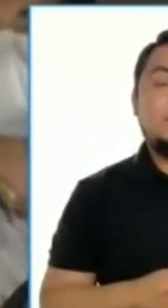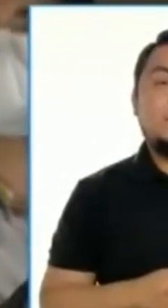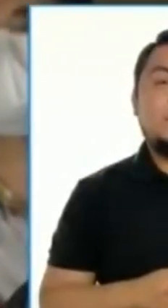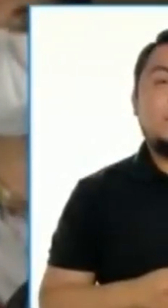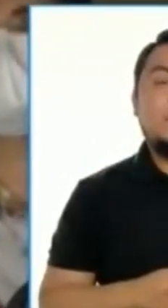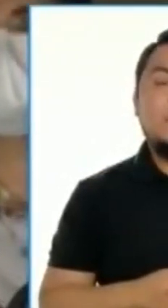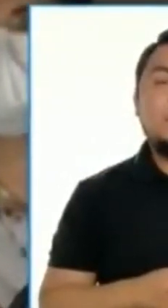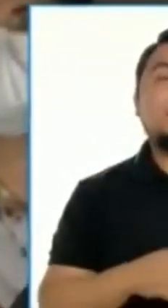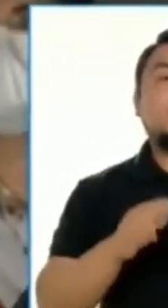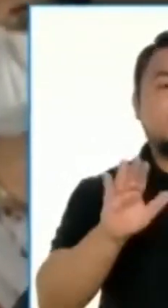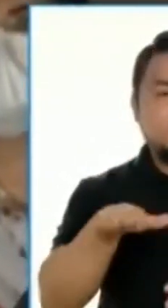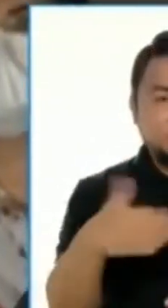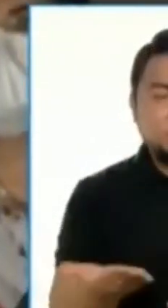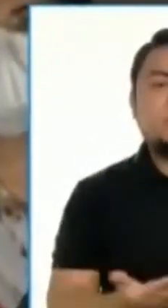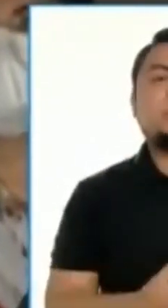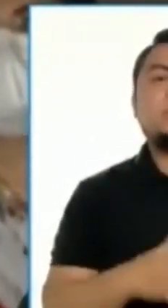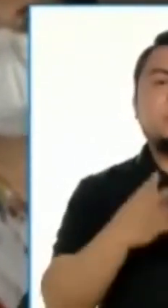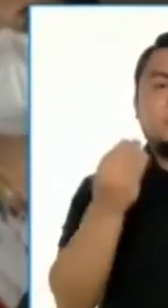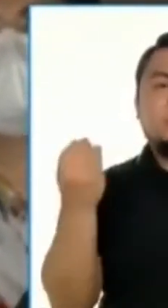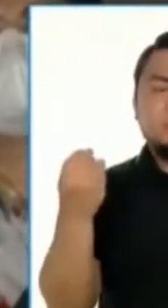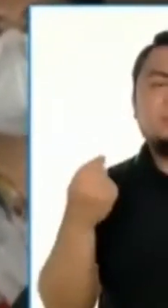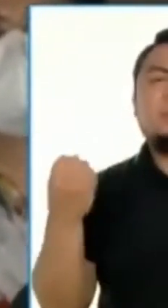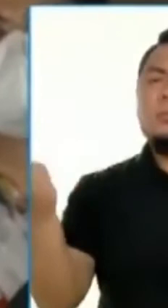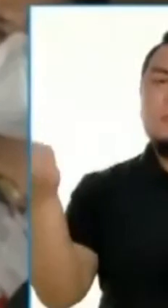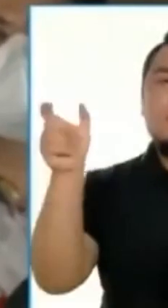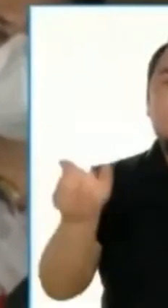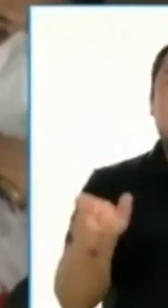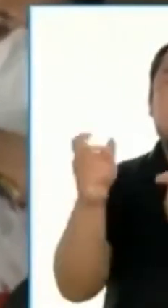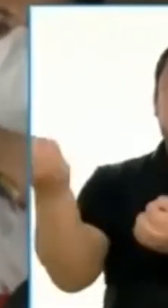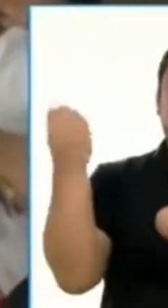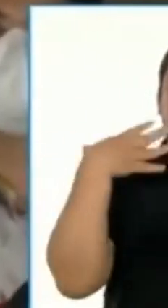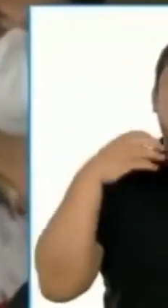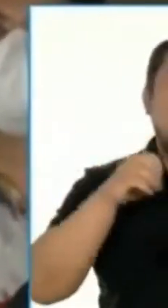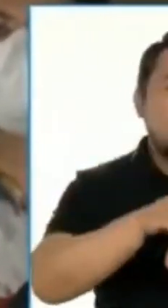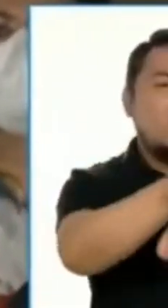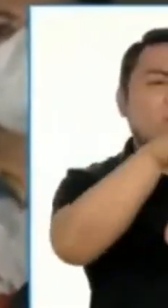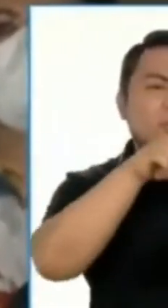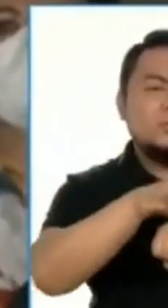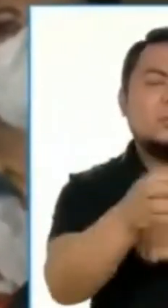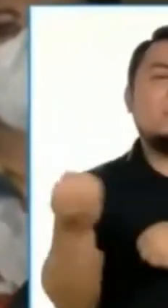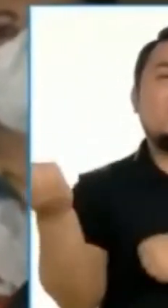hay innumerables recomendaciones para que